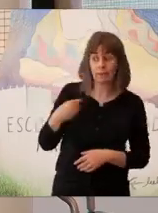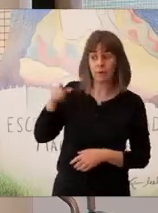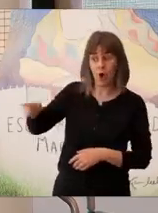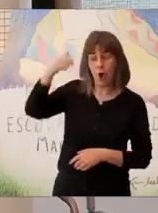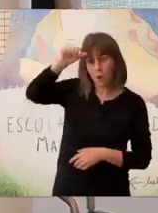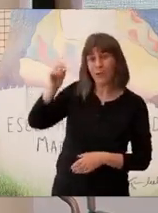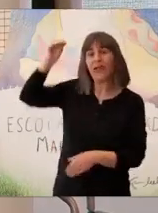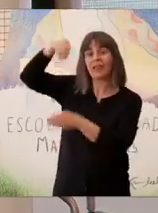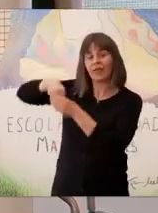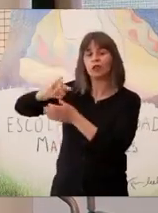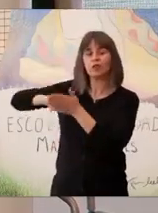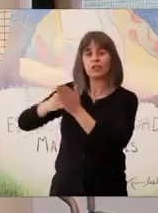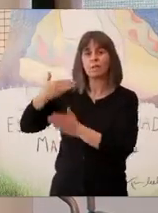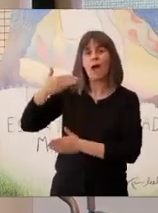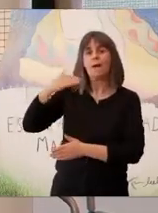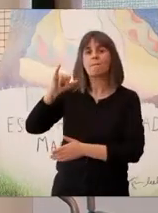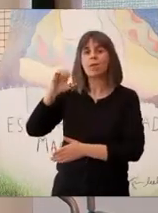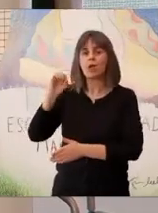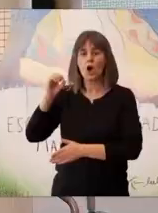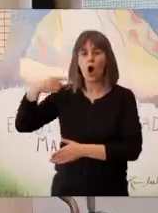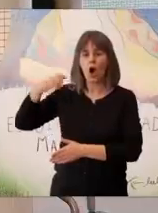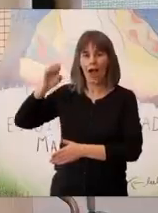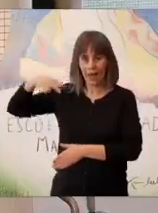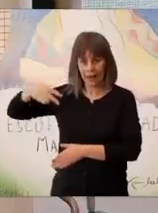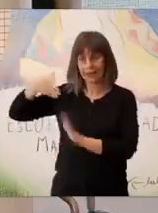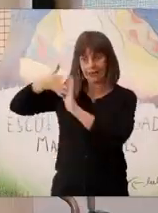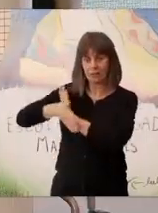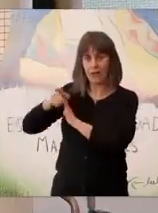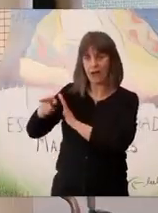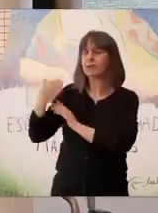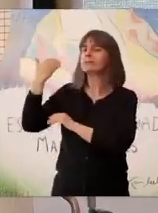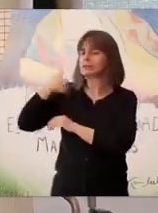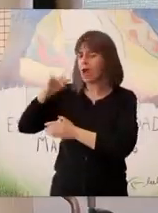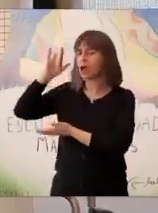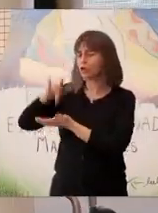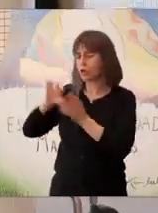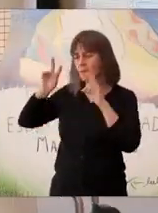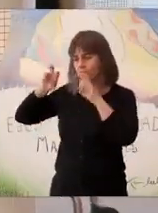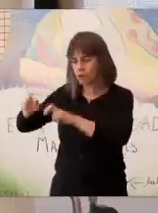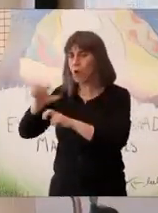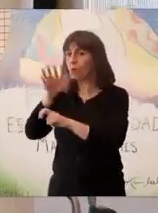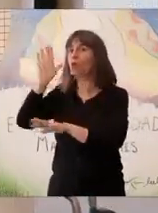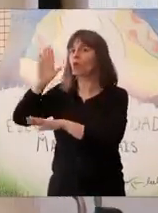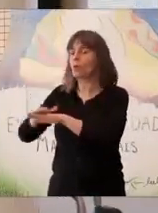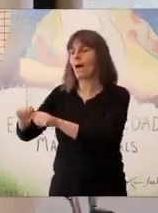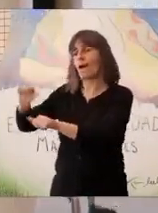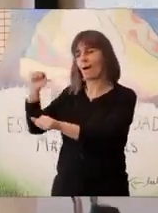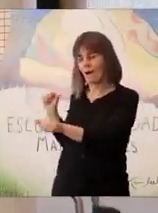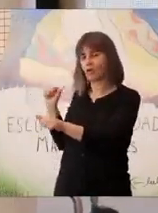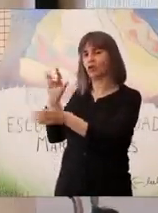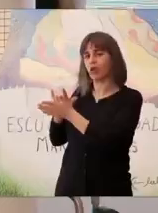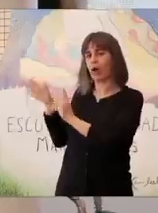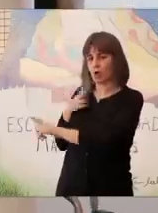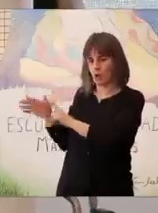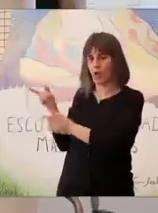que ha estado investigado, está investigado o condenado por un acto de violencia de la misma naturaleza. Pero no hay límites en esa